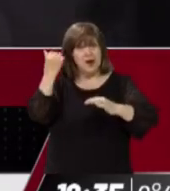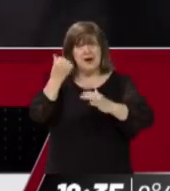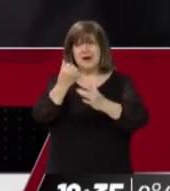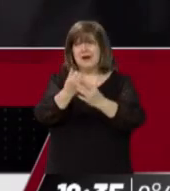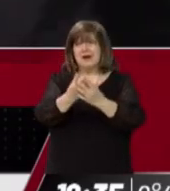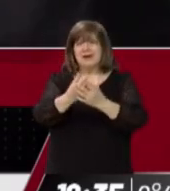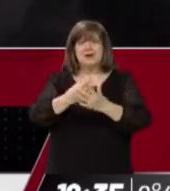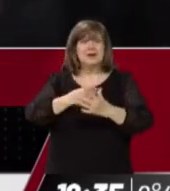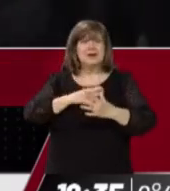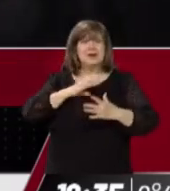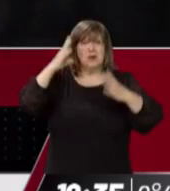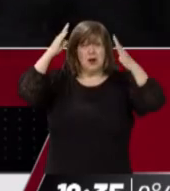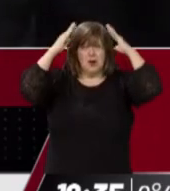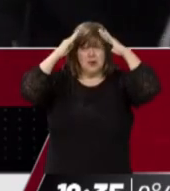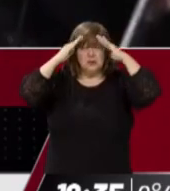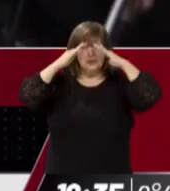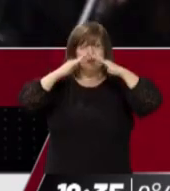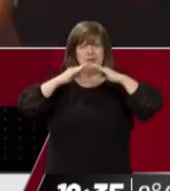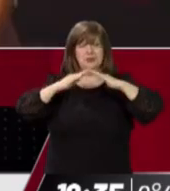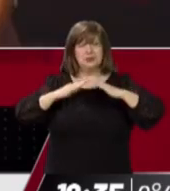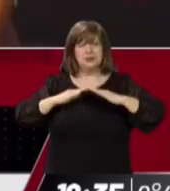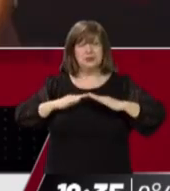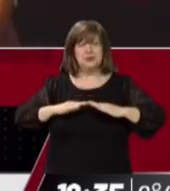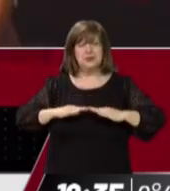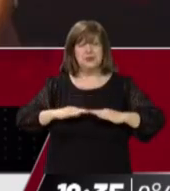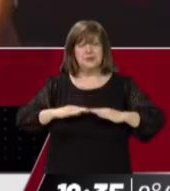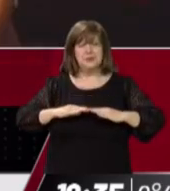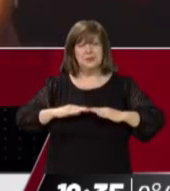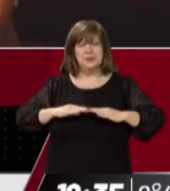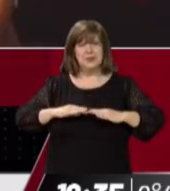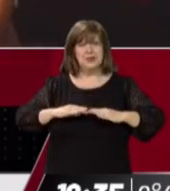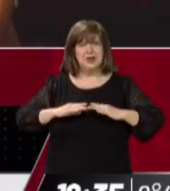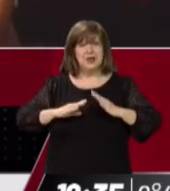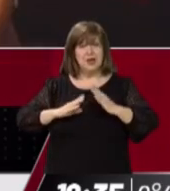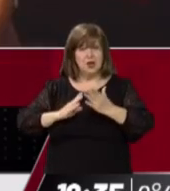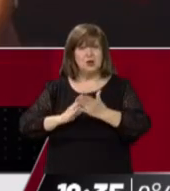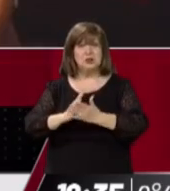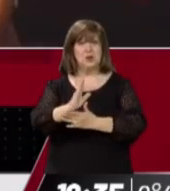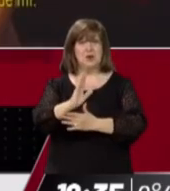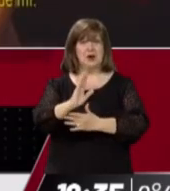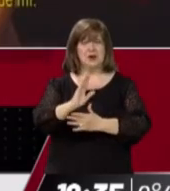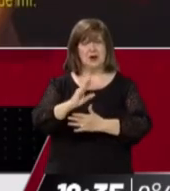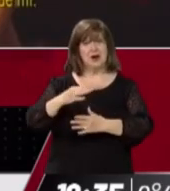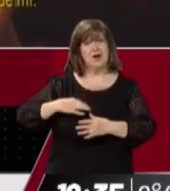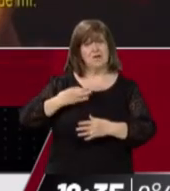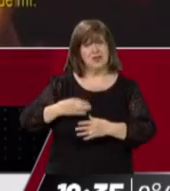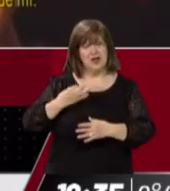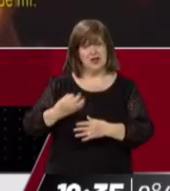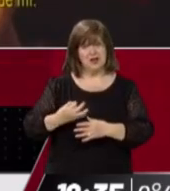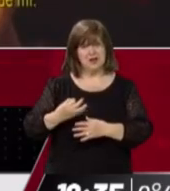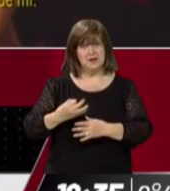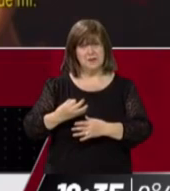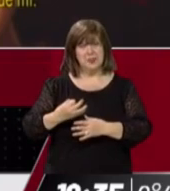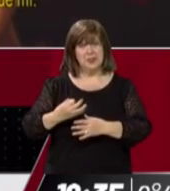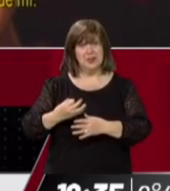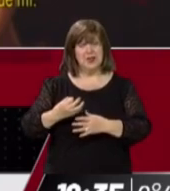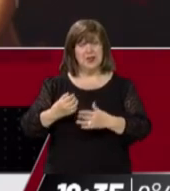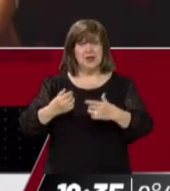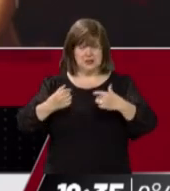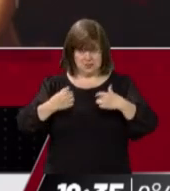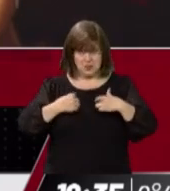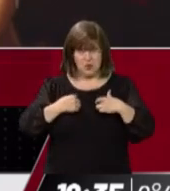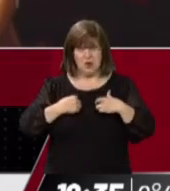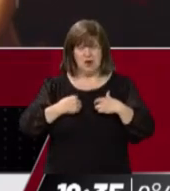de vuelta Como sea pero empezar de vuelta nadie se merece sufrir y estoy hoy día me tocó a mí